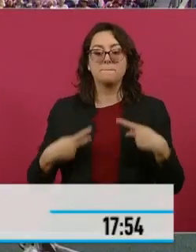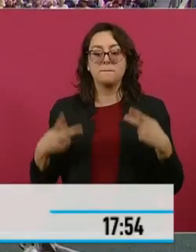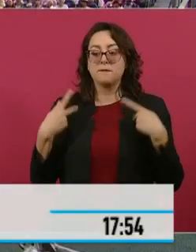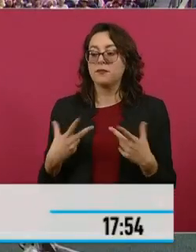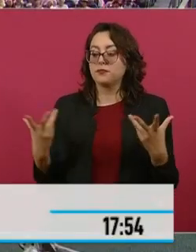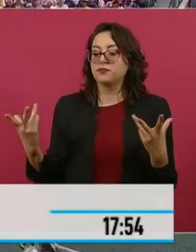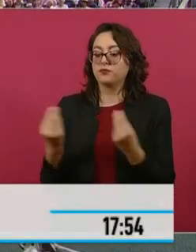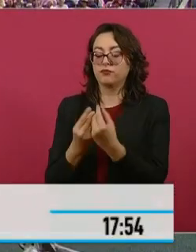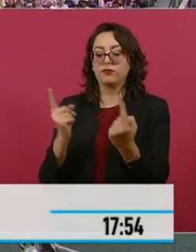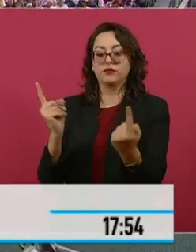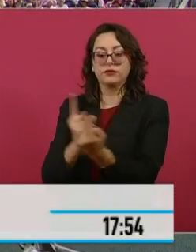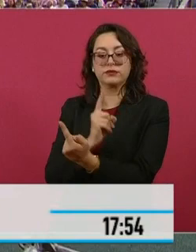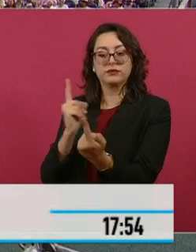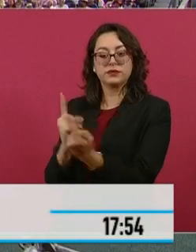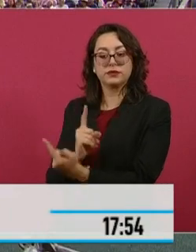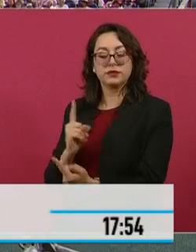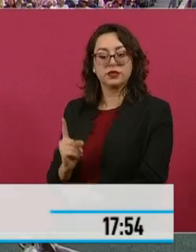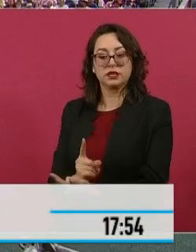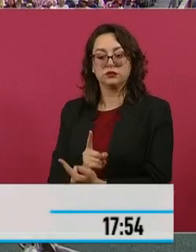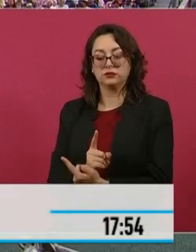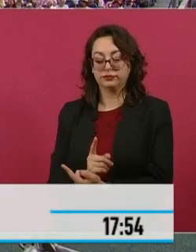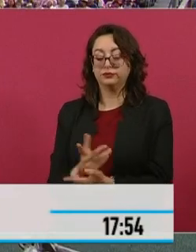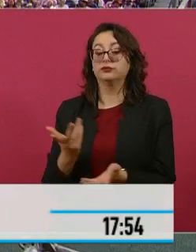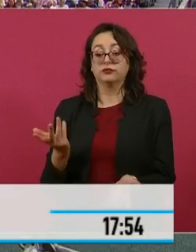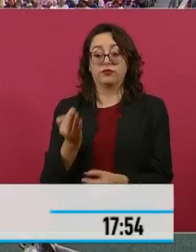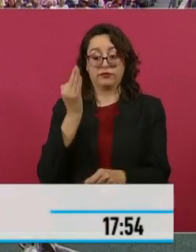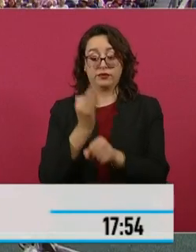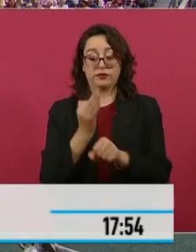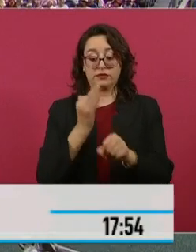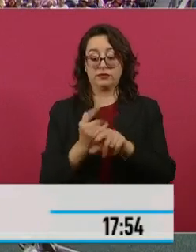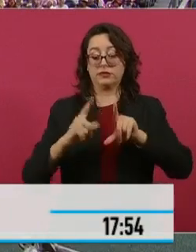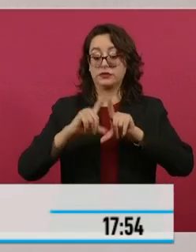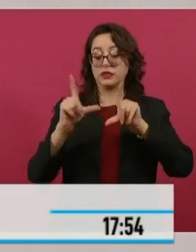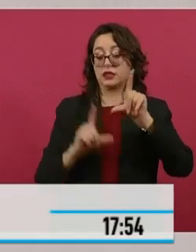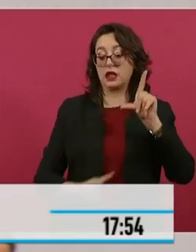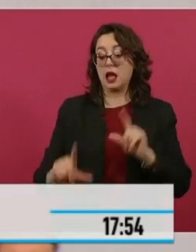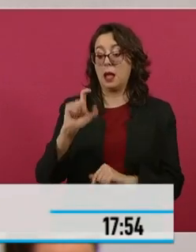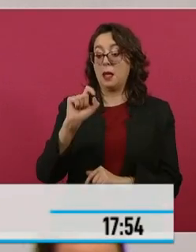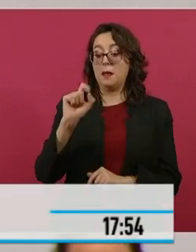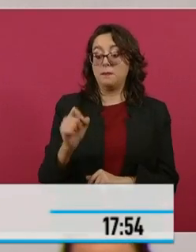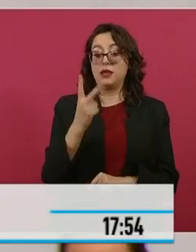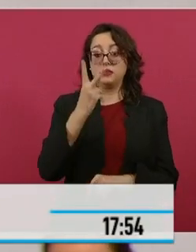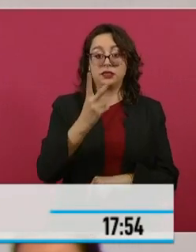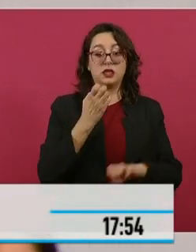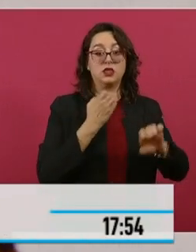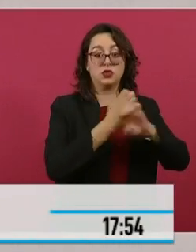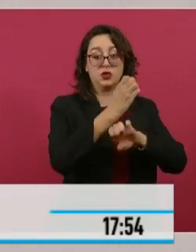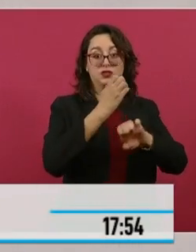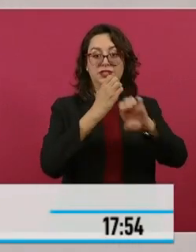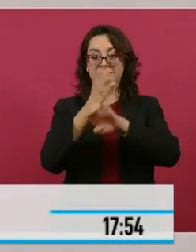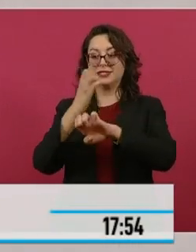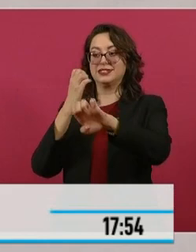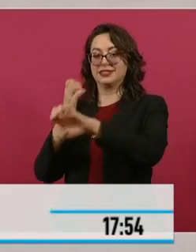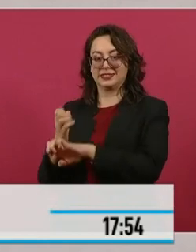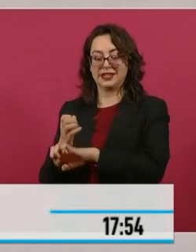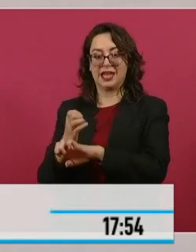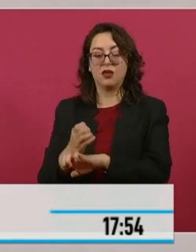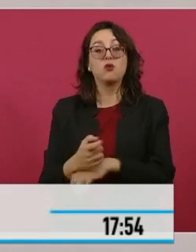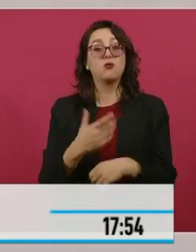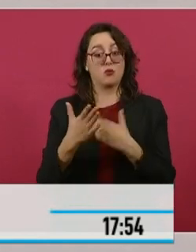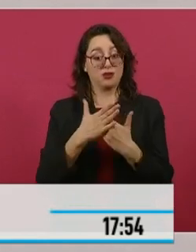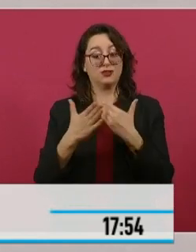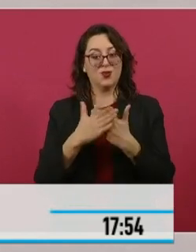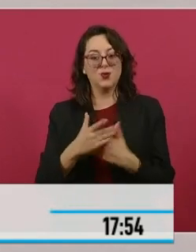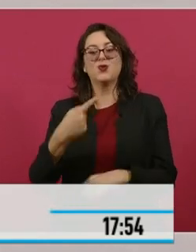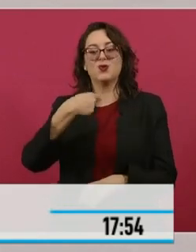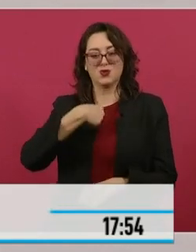son 22 gobernadoras y gobernadores del Movimiento por la Transformación y pronto llegará una más, que fue gracias a